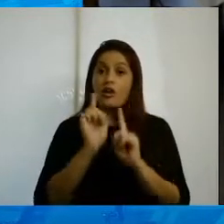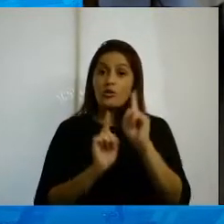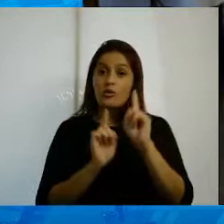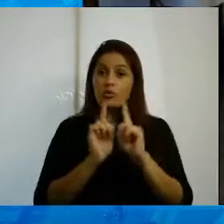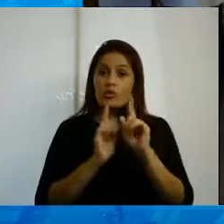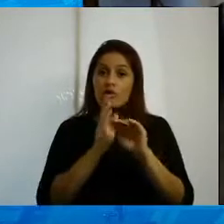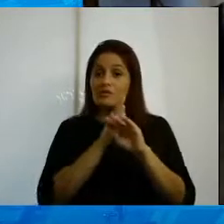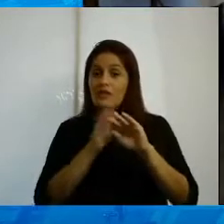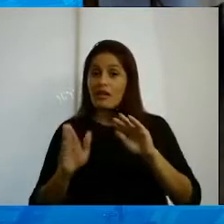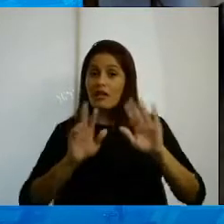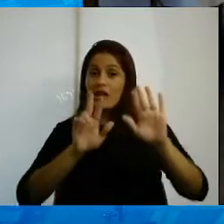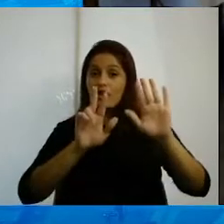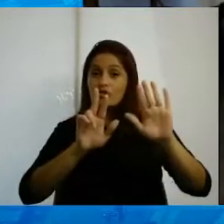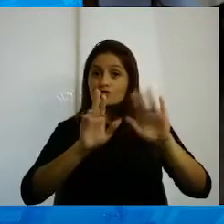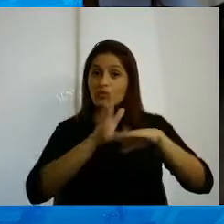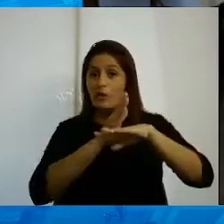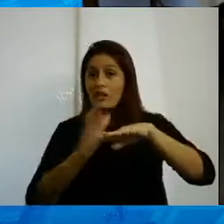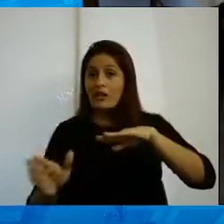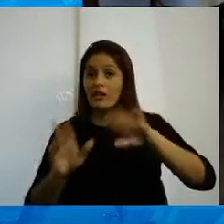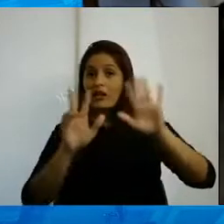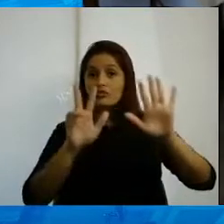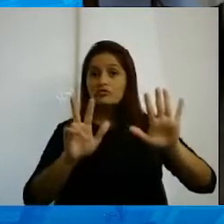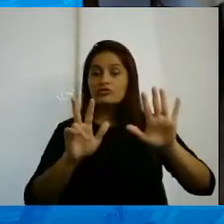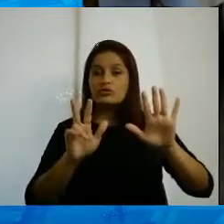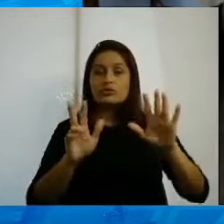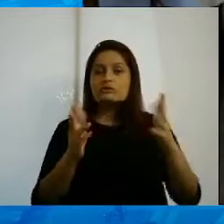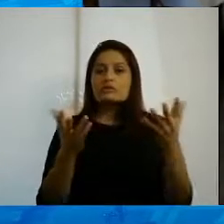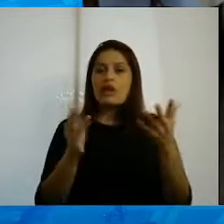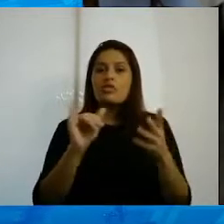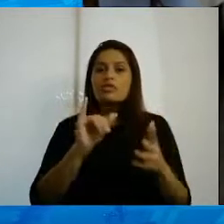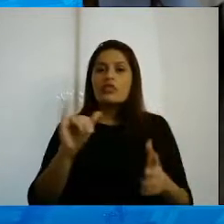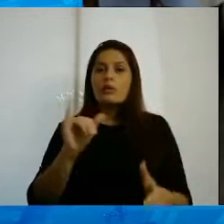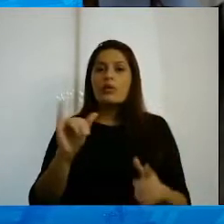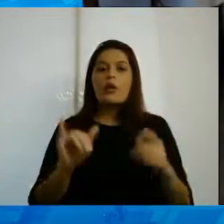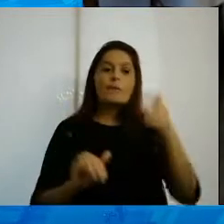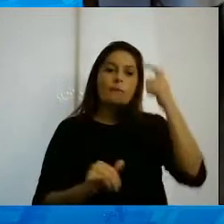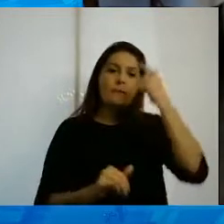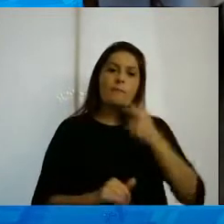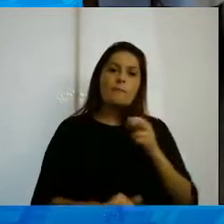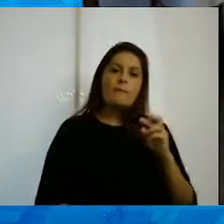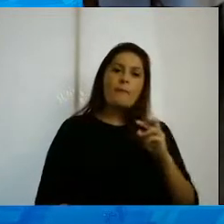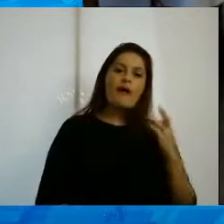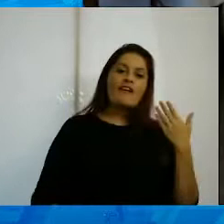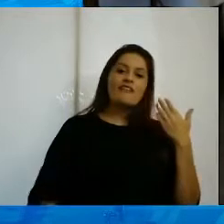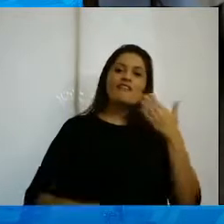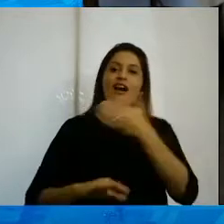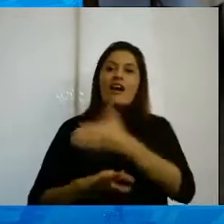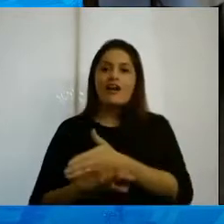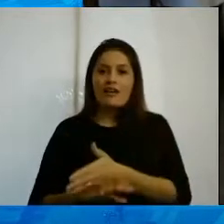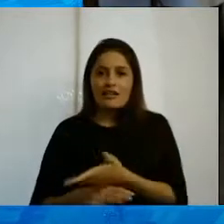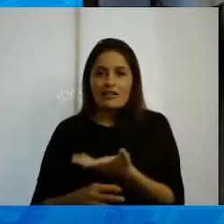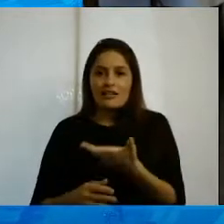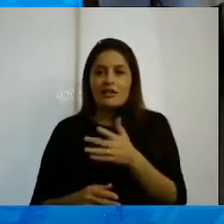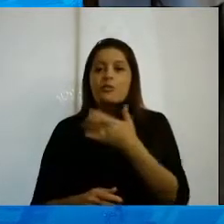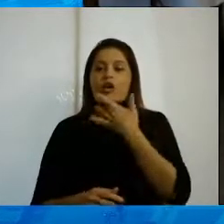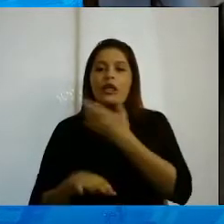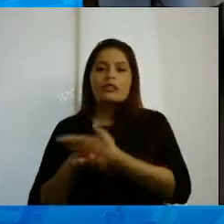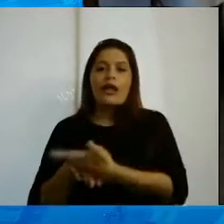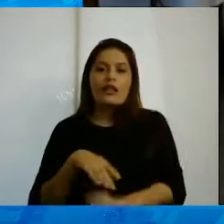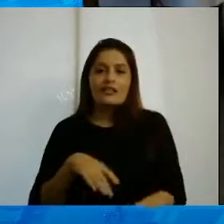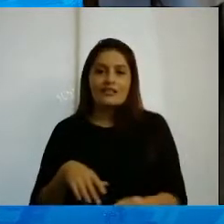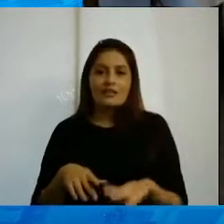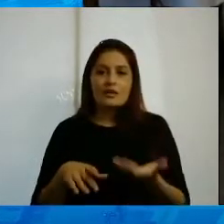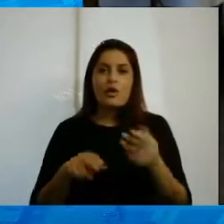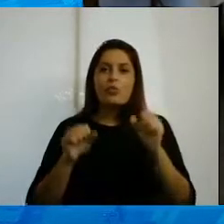8 de la mañana porque es por los tacos y tienen que después ir su apoderado a justificar por qué llegan tarde. Entonces, poder generar